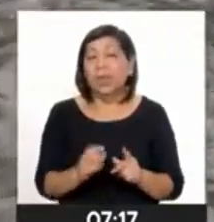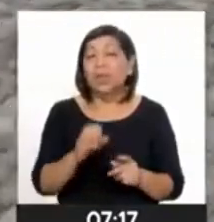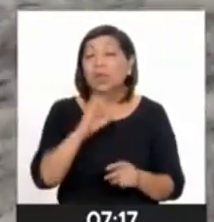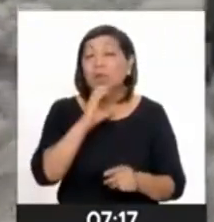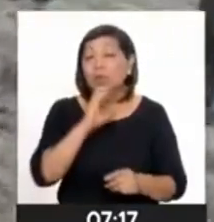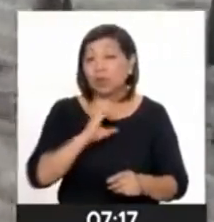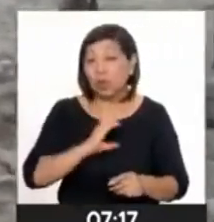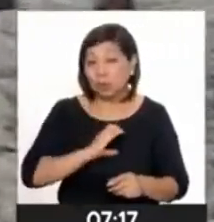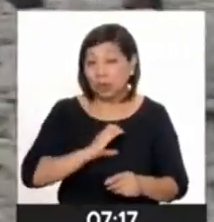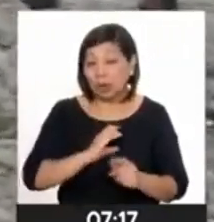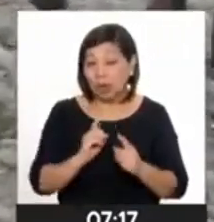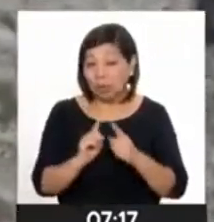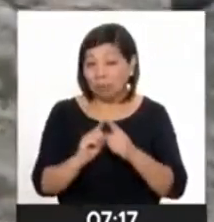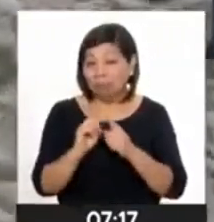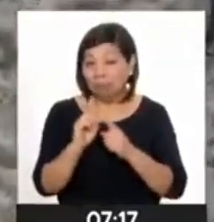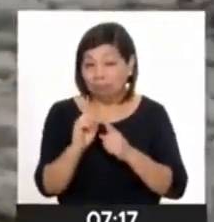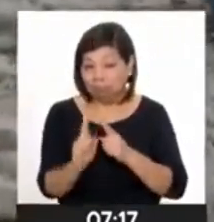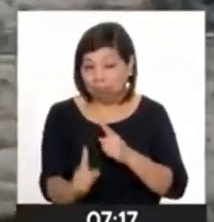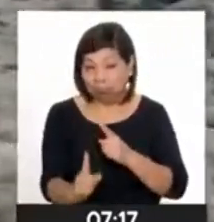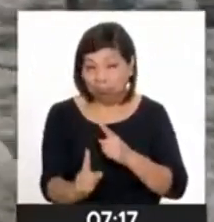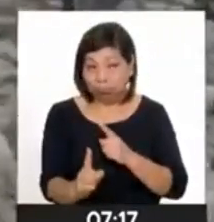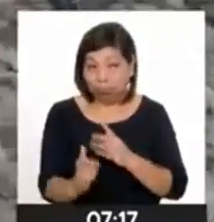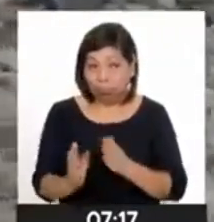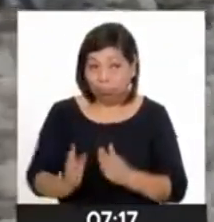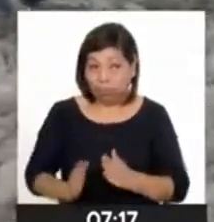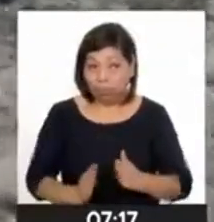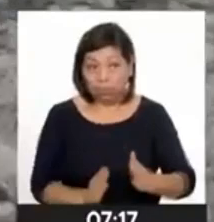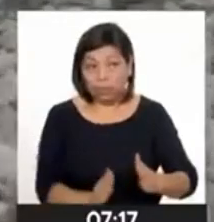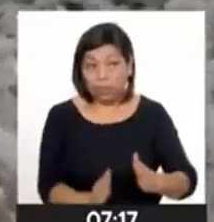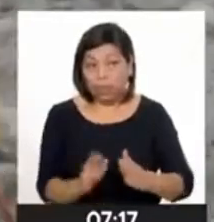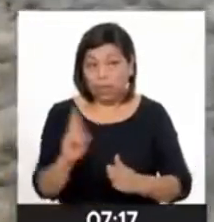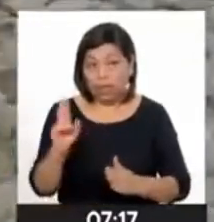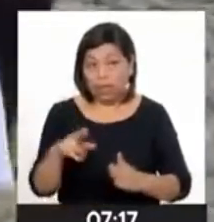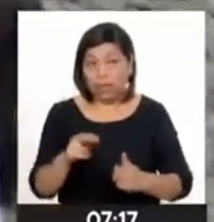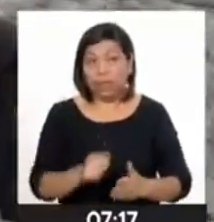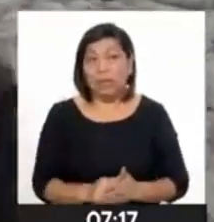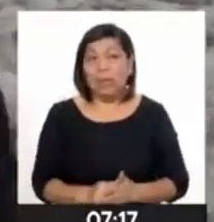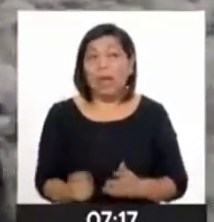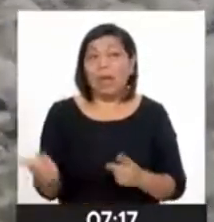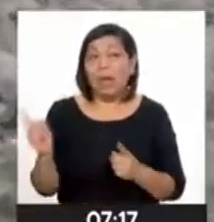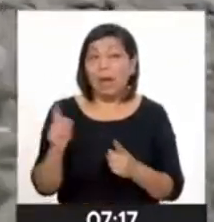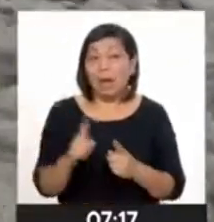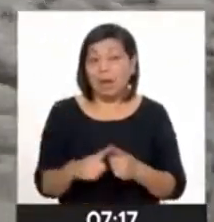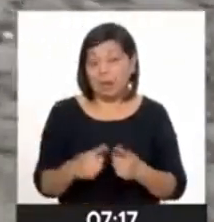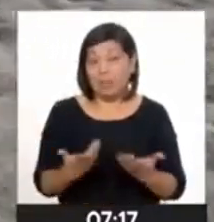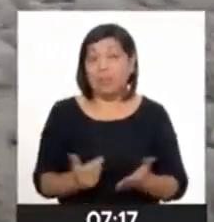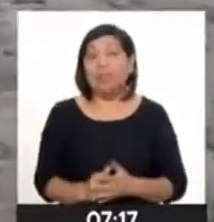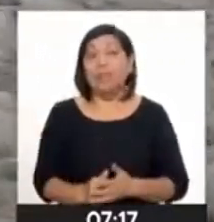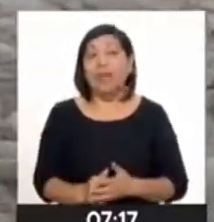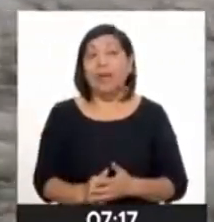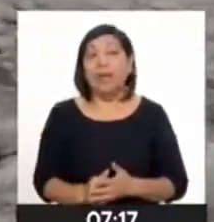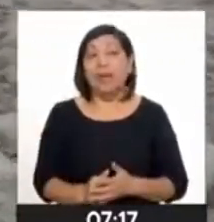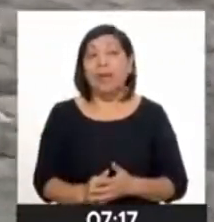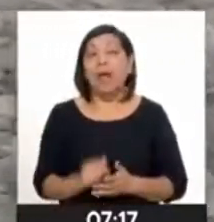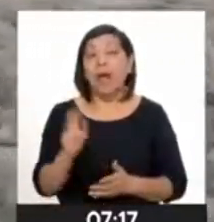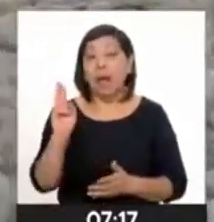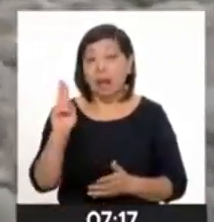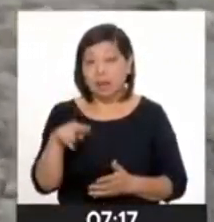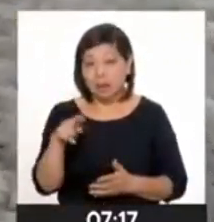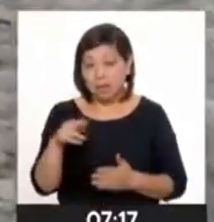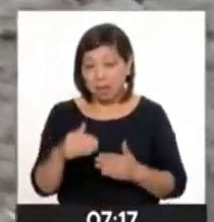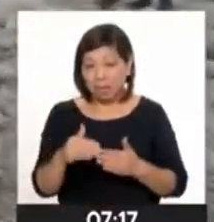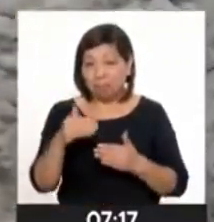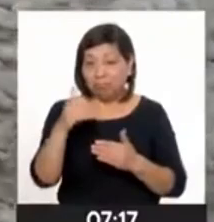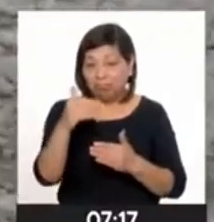Chosica y van a también ir por todo el margen del río Rímac hasta el distrito del Rímac también, que se va a